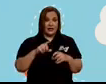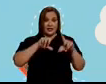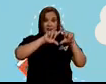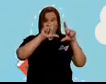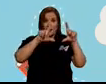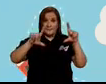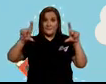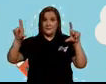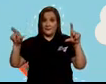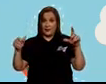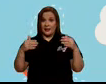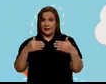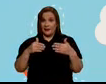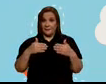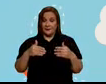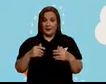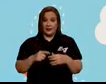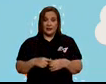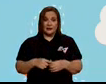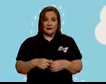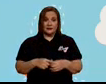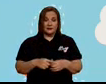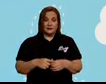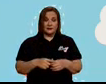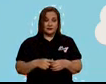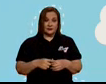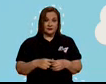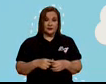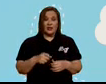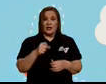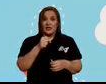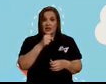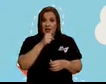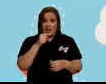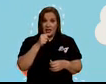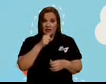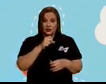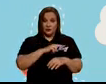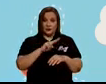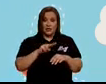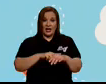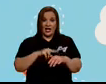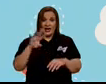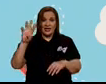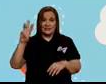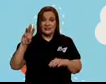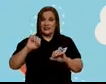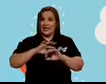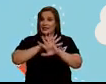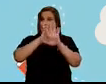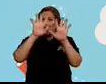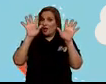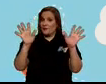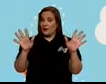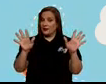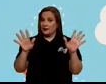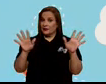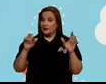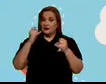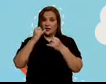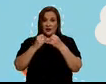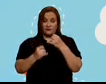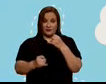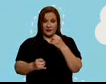difundir la letra y la música del himno nacional a las 6 de la mañana y al concluir su